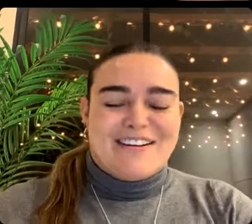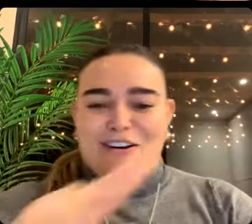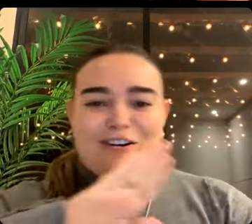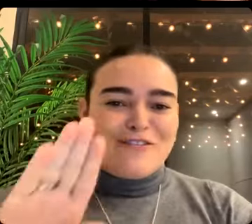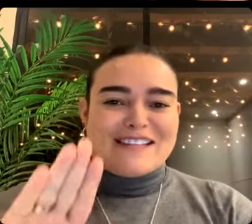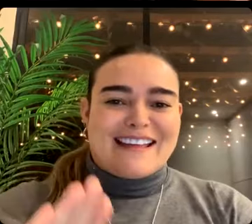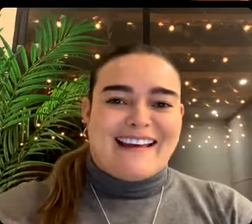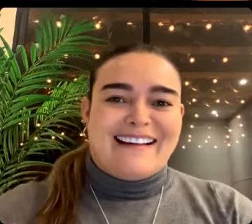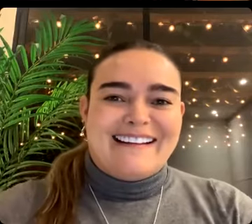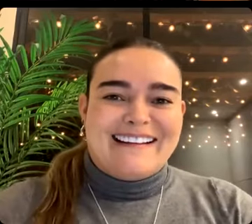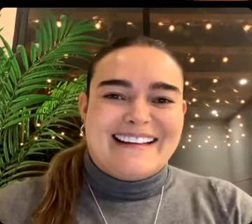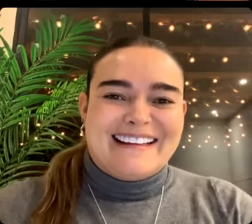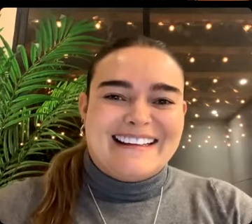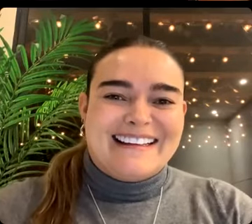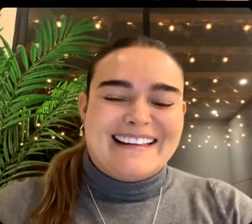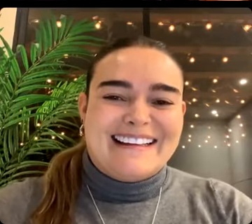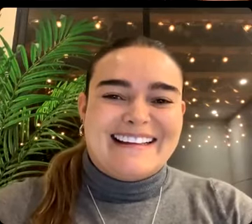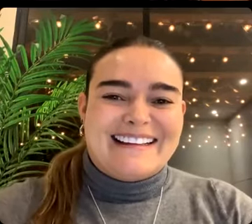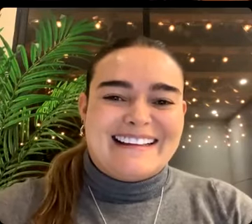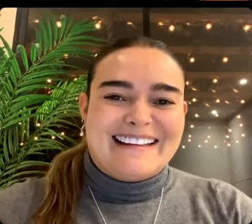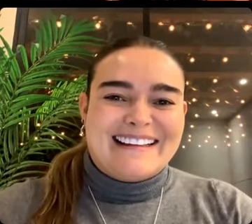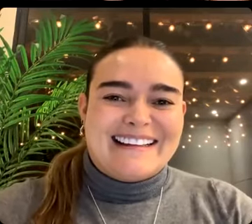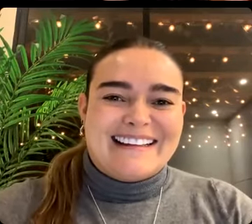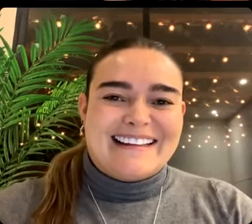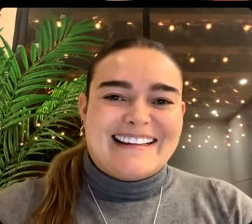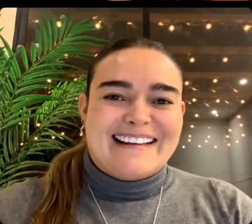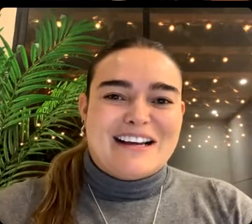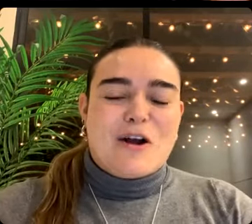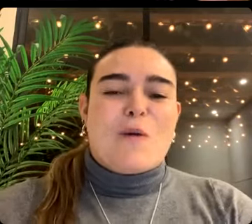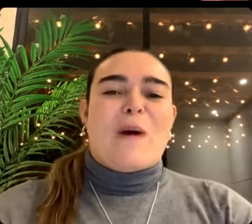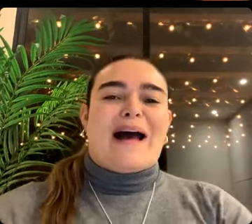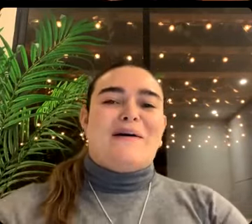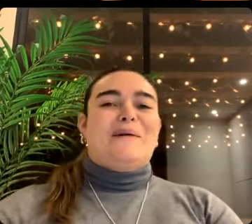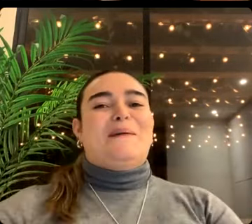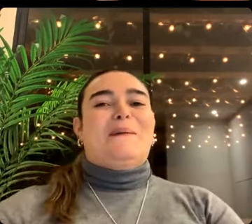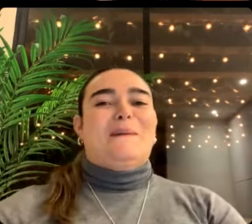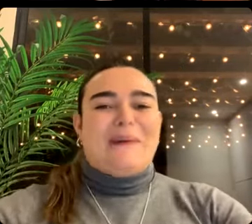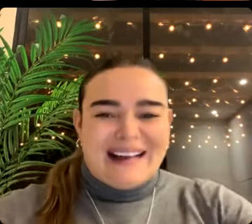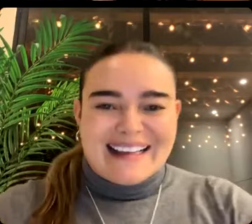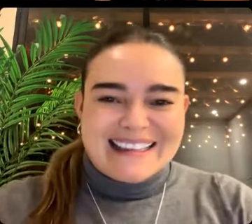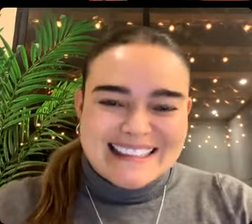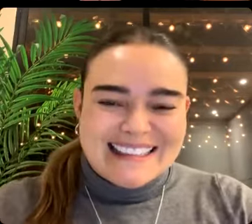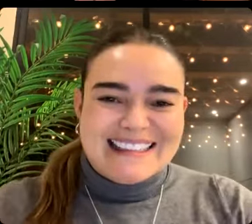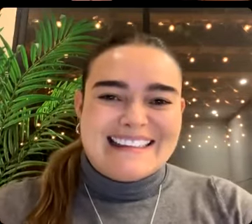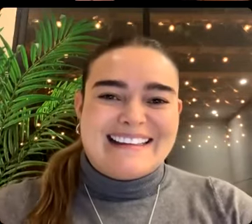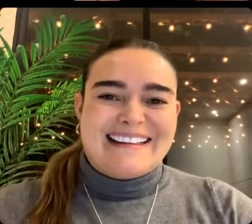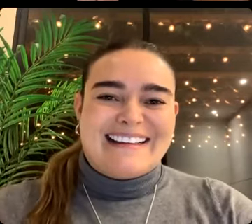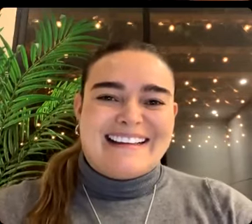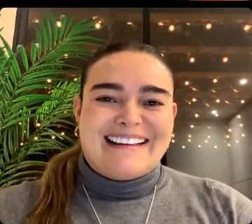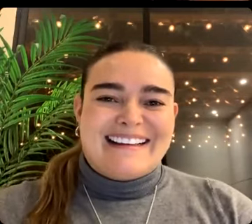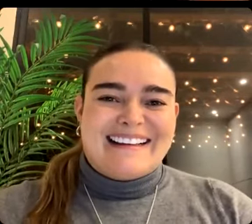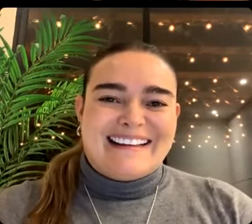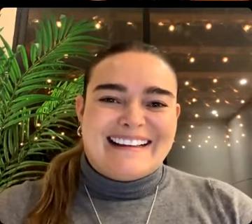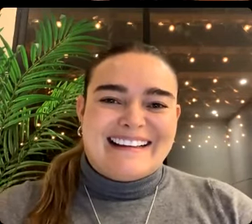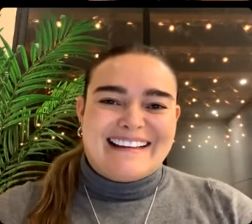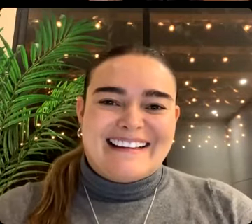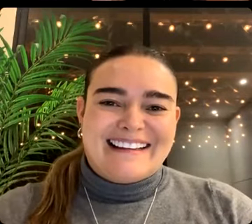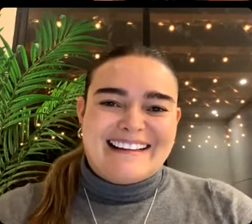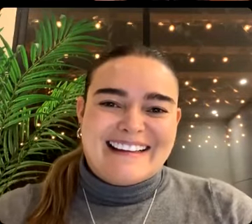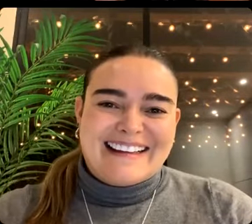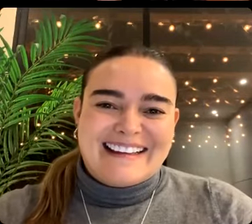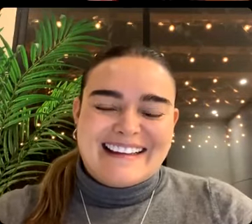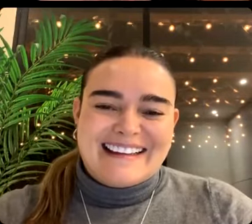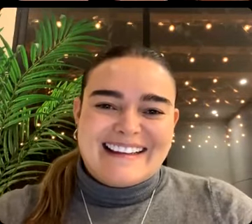ya quedaron, pasaron a la selección oficial 146 cortos que van a ser estrenados